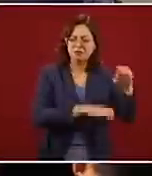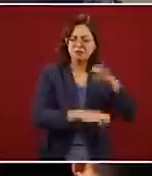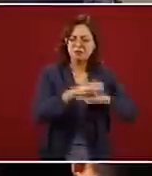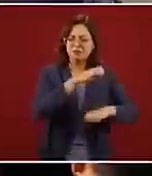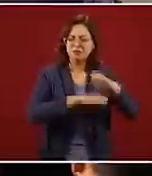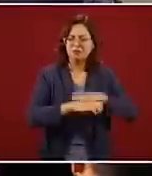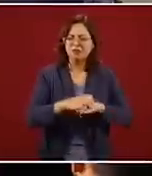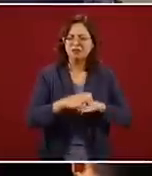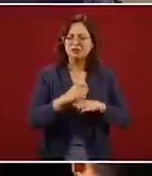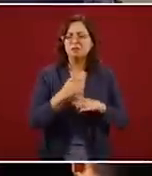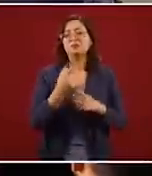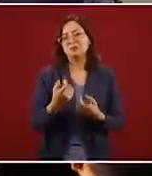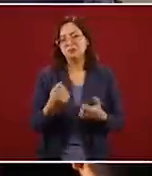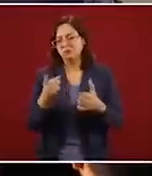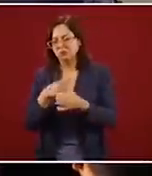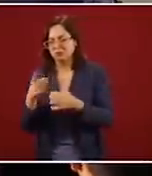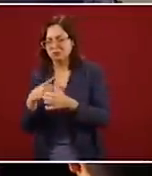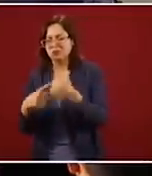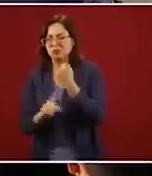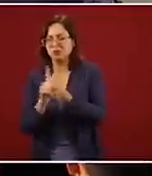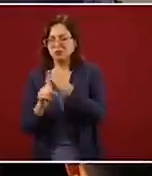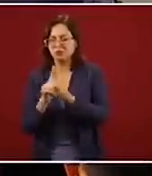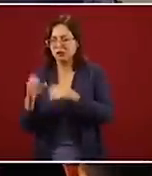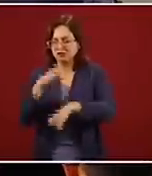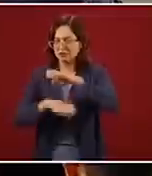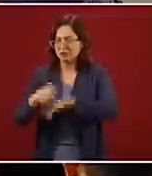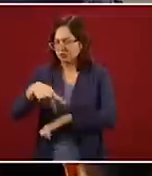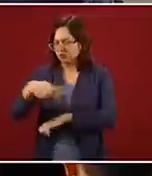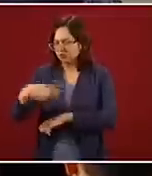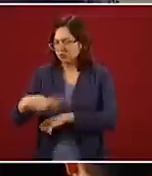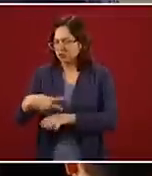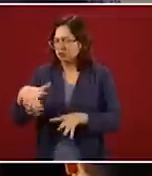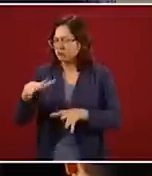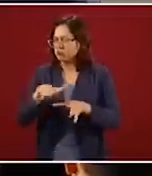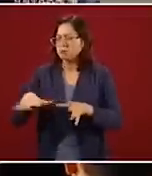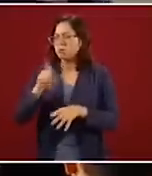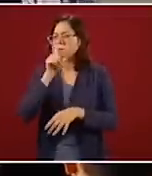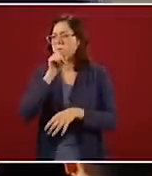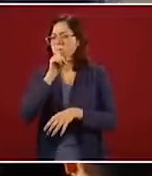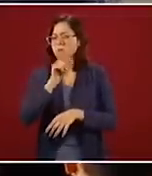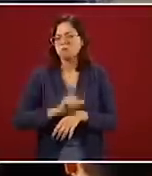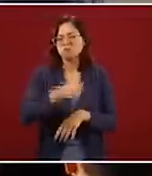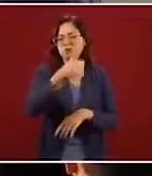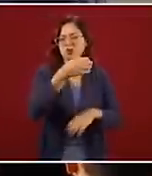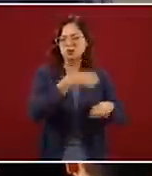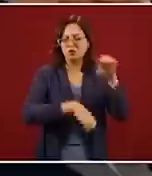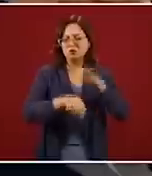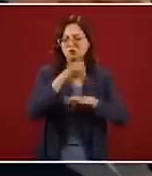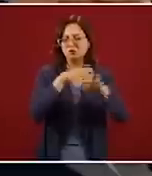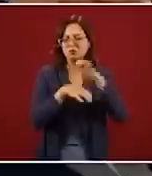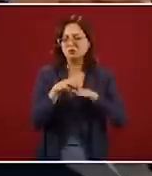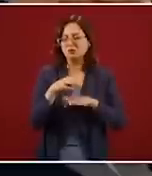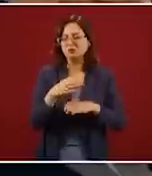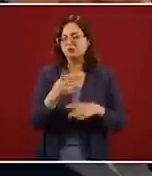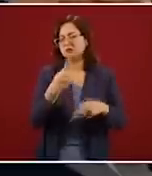una cuestión muy importante para el desarrollo económico. Son empresas que con una facilidad se van y cuando las pescas. Y